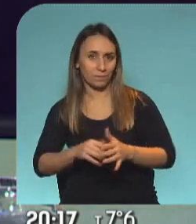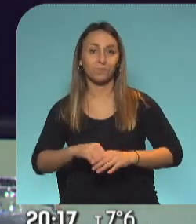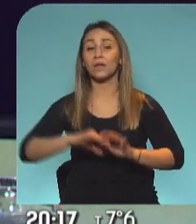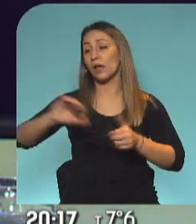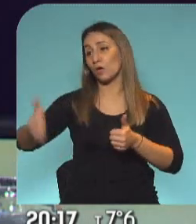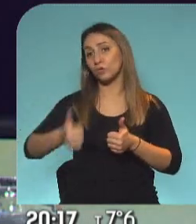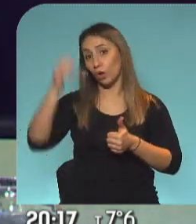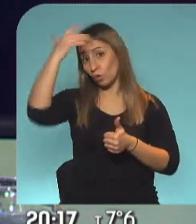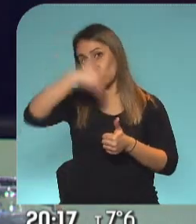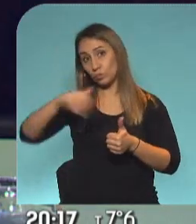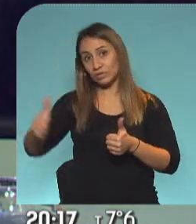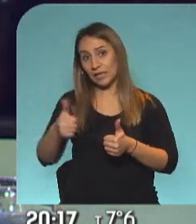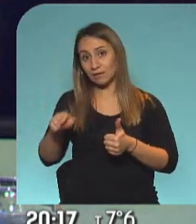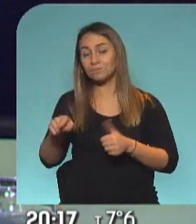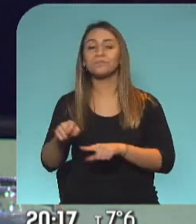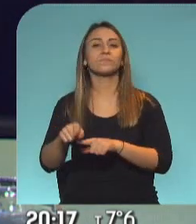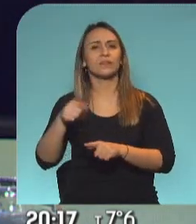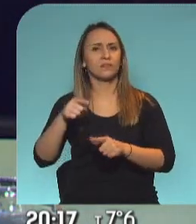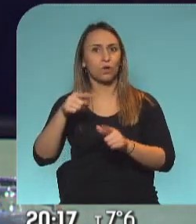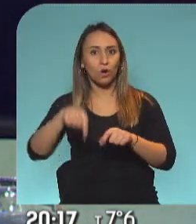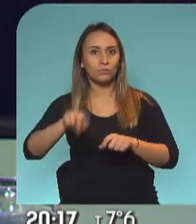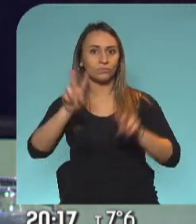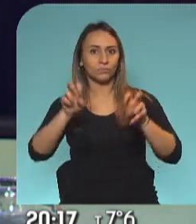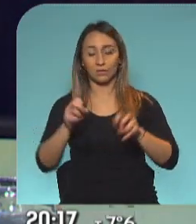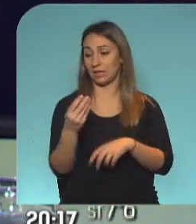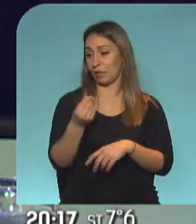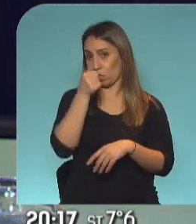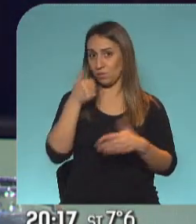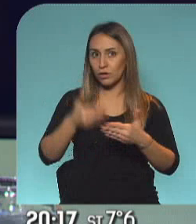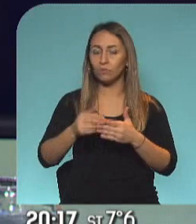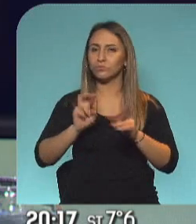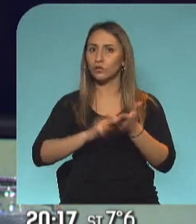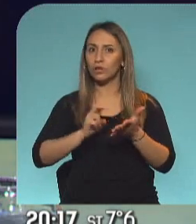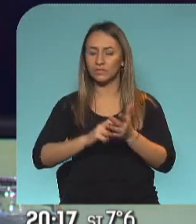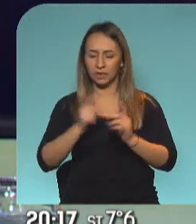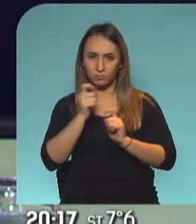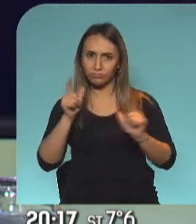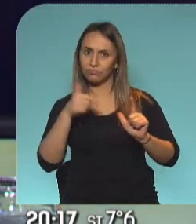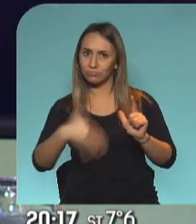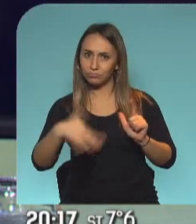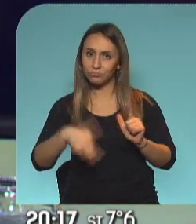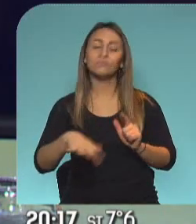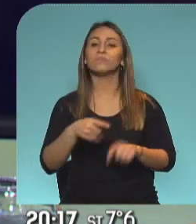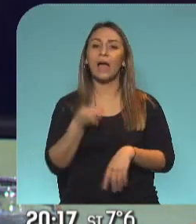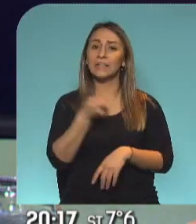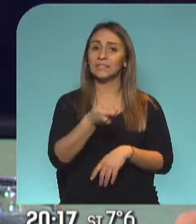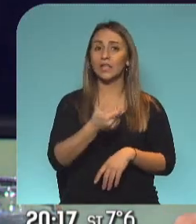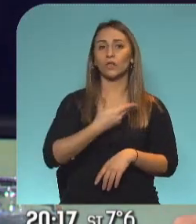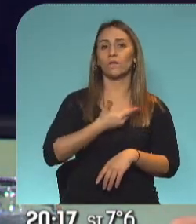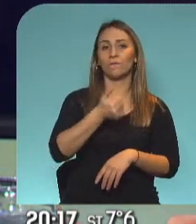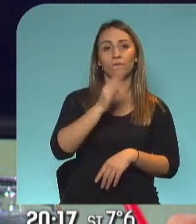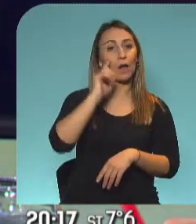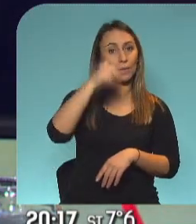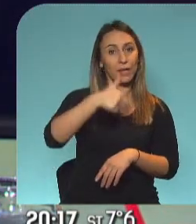Nos metemos en lo que ha sido la gran noticia durante el fin de semana, lo que ha generado una gran repercusión mediática, el asesinato de Fabián Gutiérrez, el